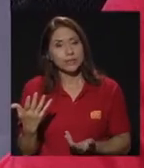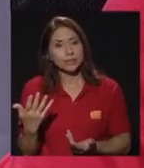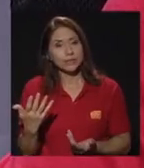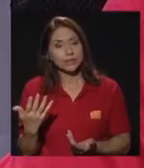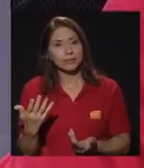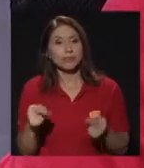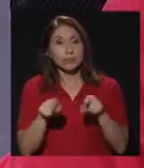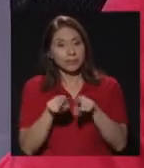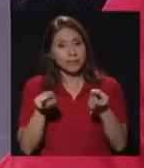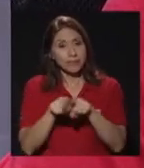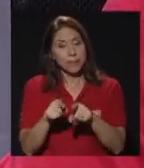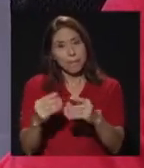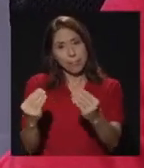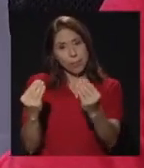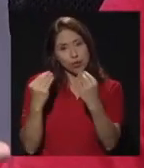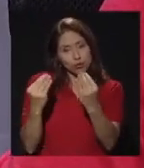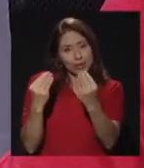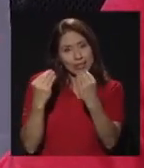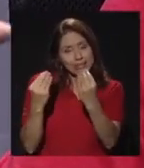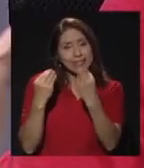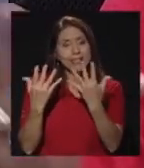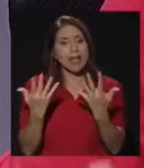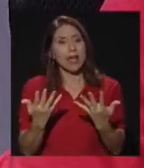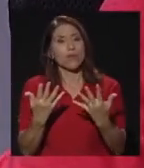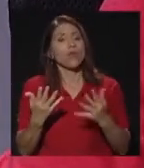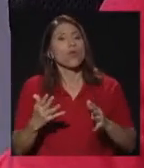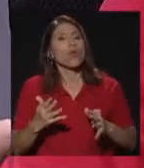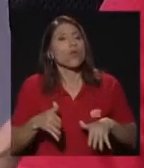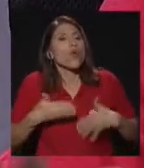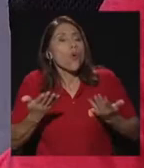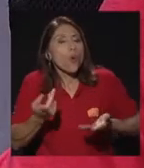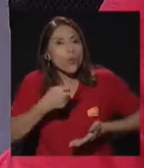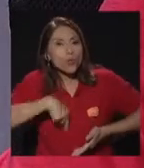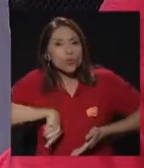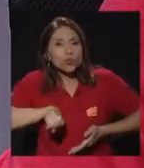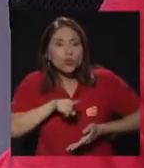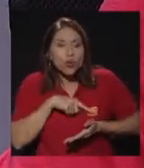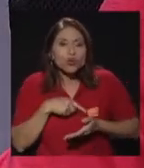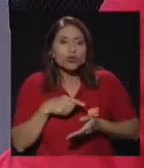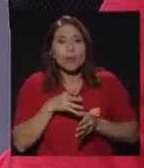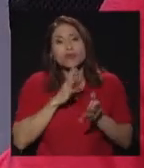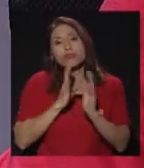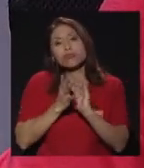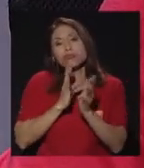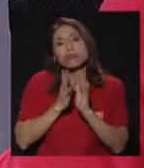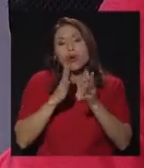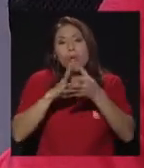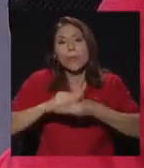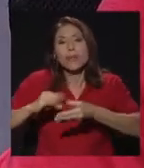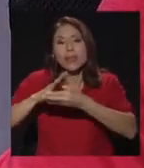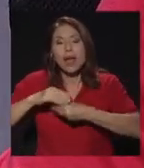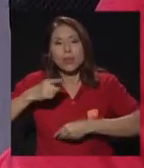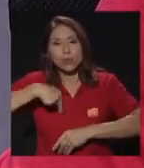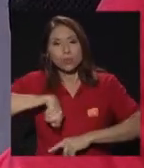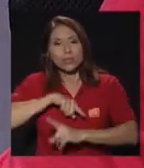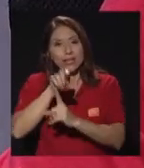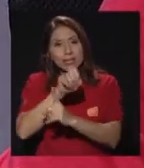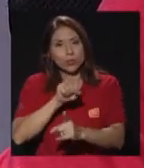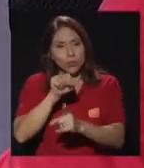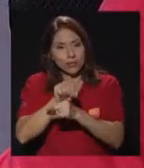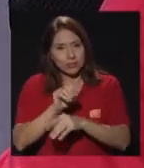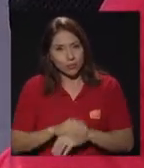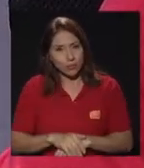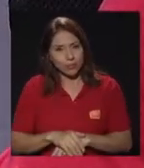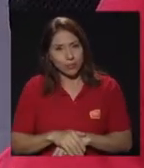nos han enseñado, digamos, a cómo vamos comentando nuestra situación. El lema no es algo